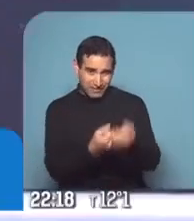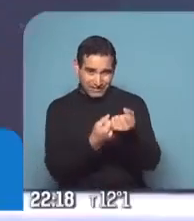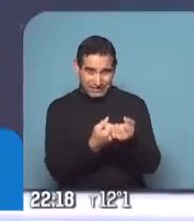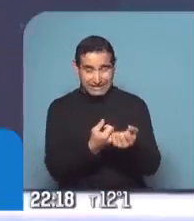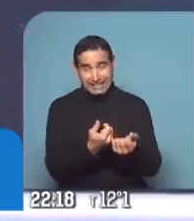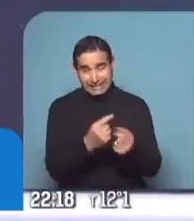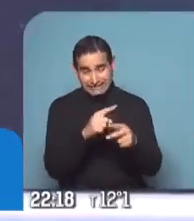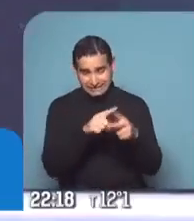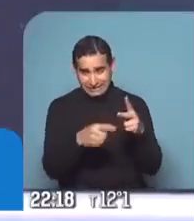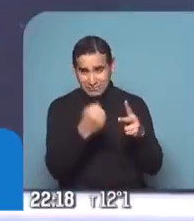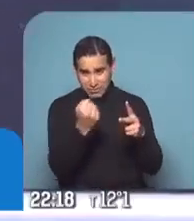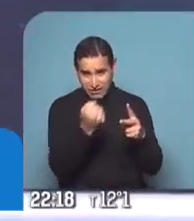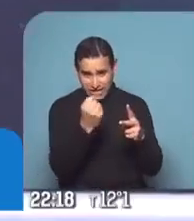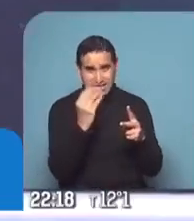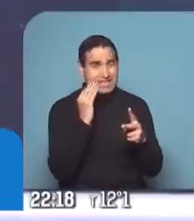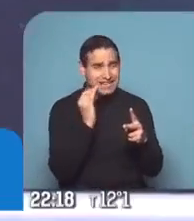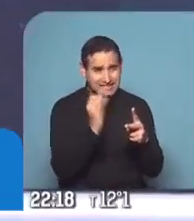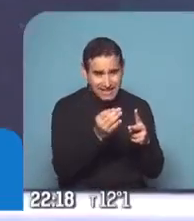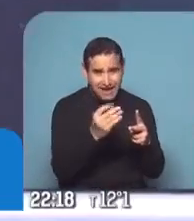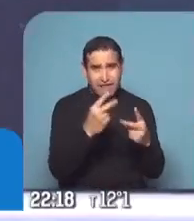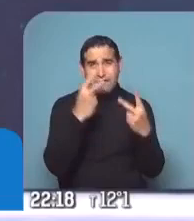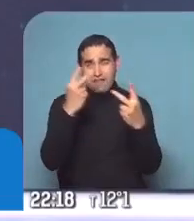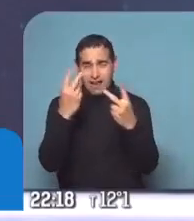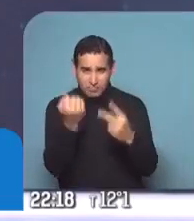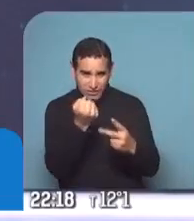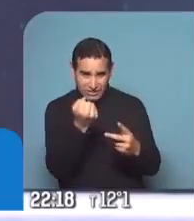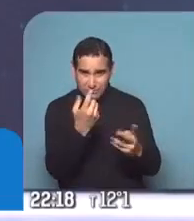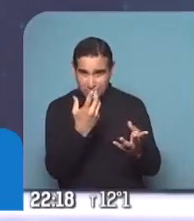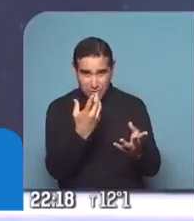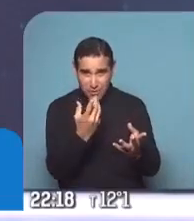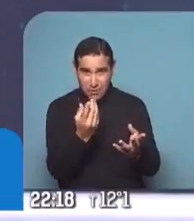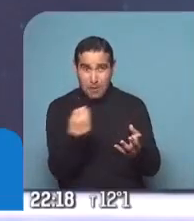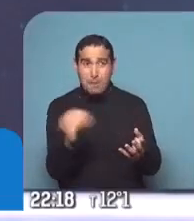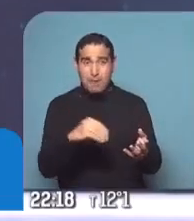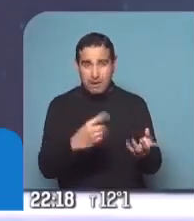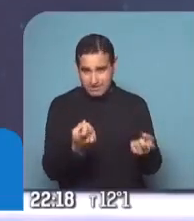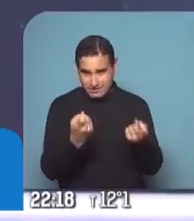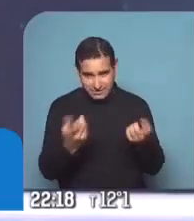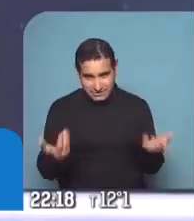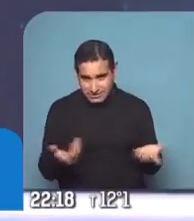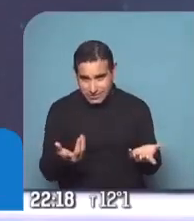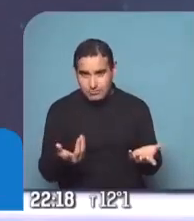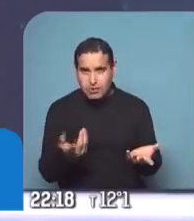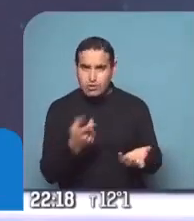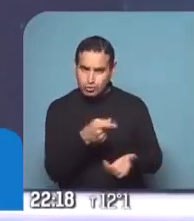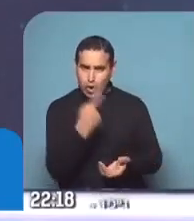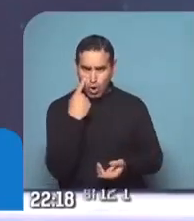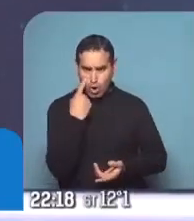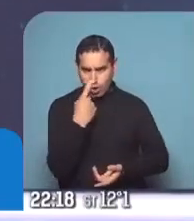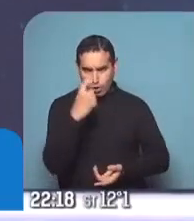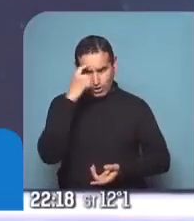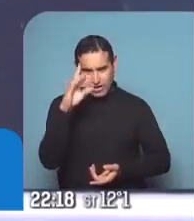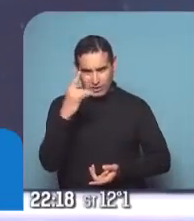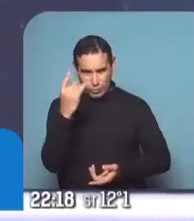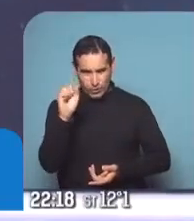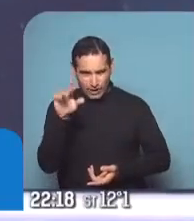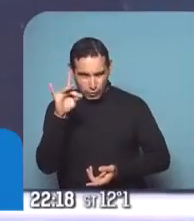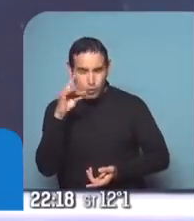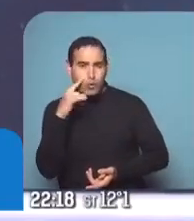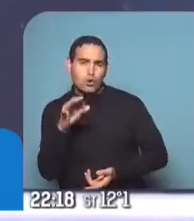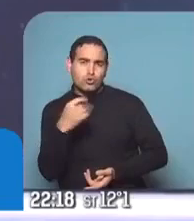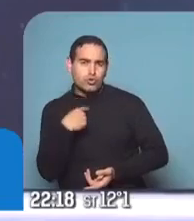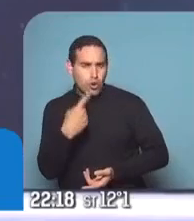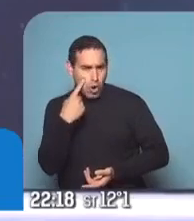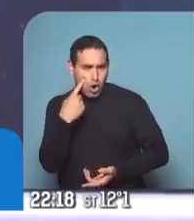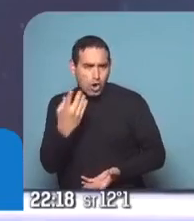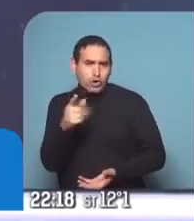no suficientes para ser embajador. Eduardo Bolsonaro, a quien conozco personalmente porque le hice una larga entrevista, es un